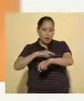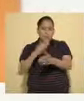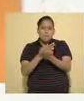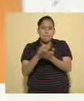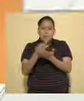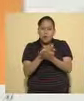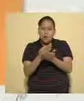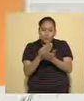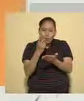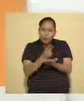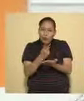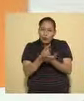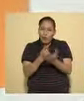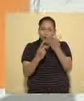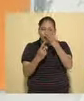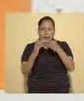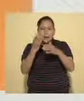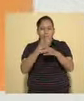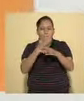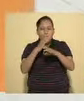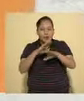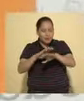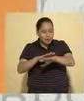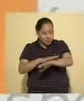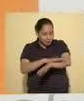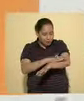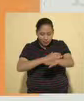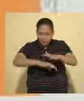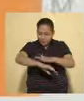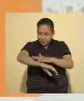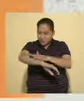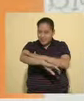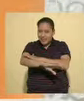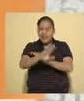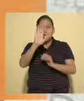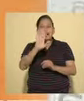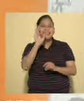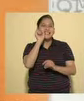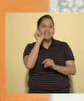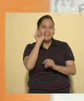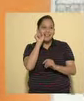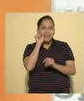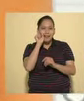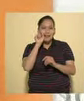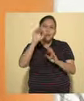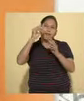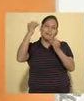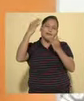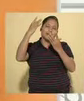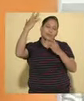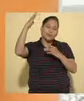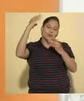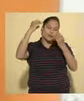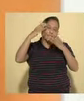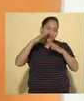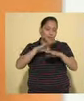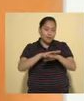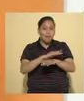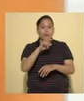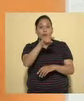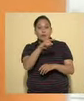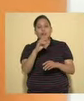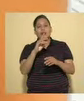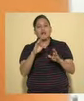bronceas doradito, de este doradito que te ves como hasta naranjita, ¿no? Tomas esta tonalidad, entonces tú tienes